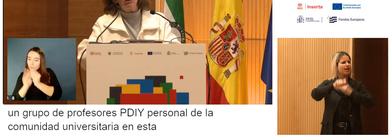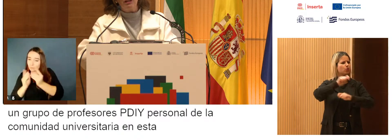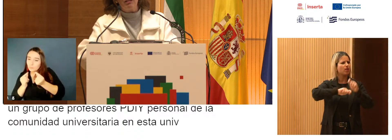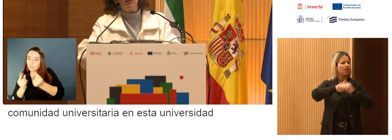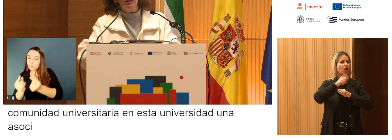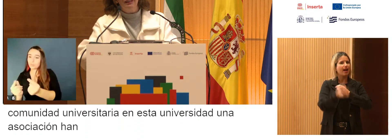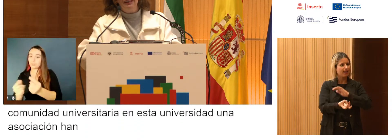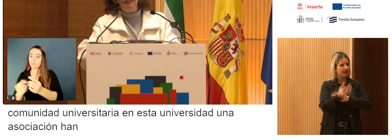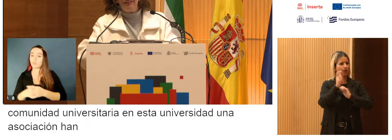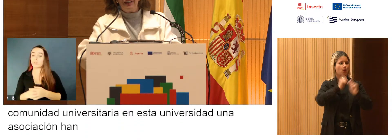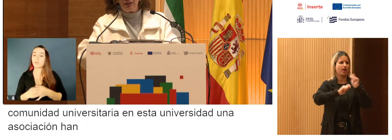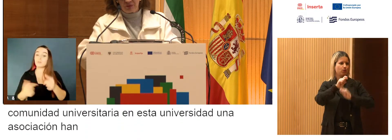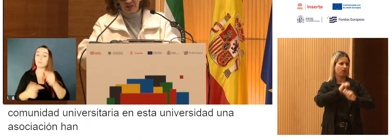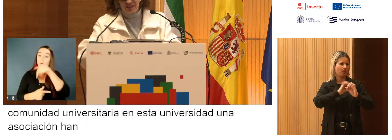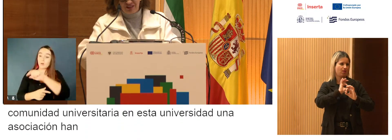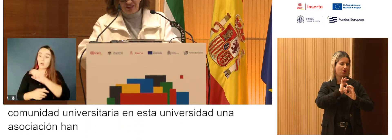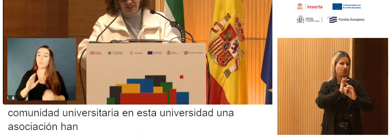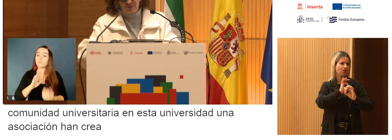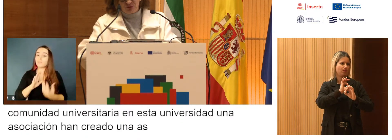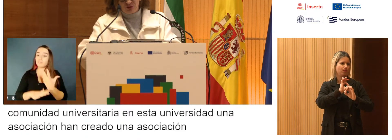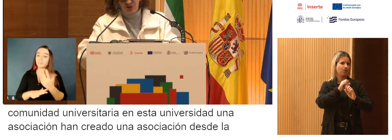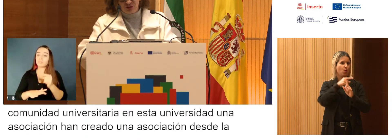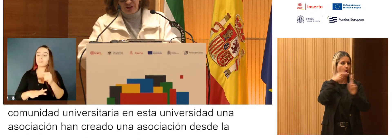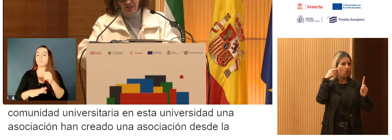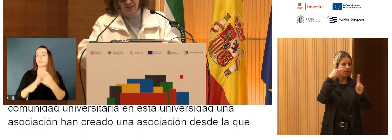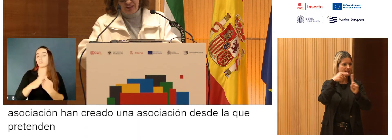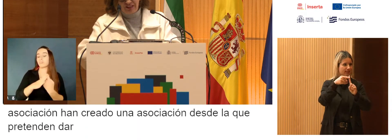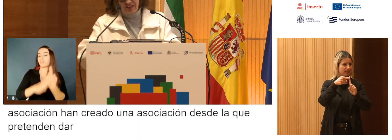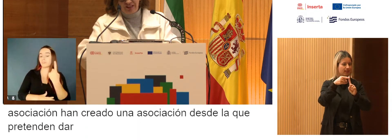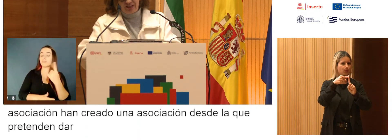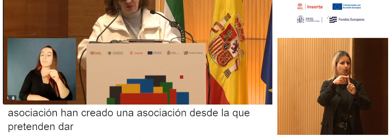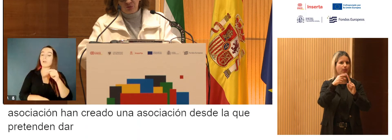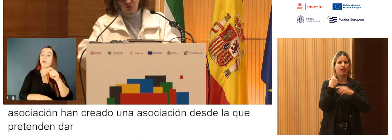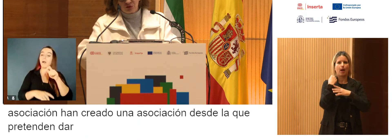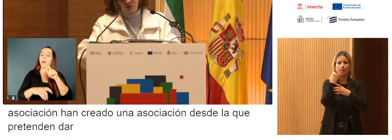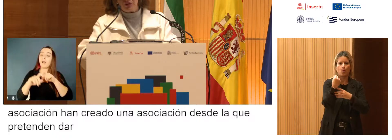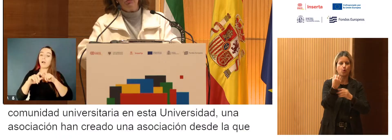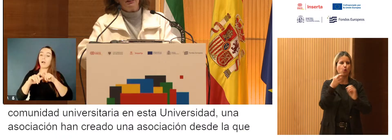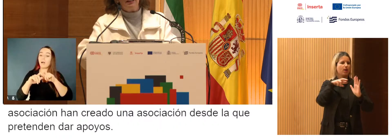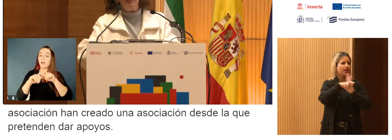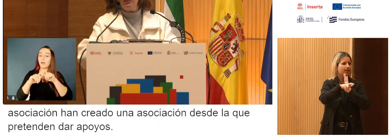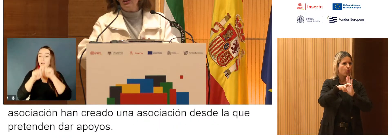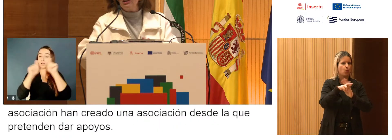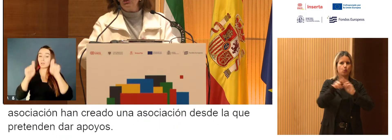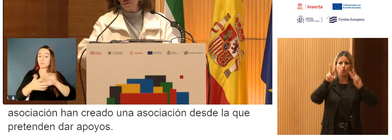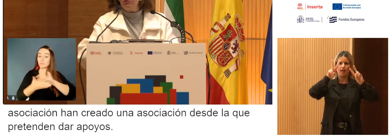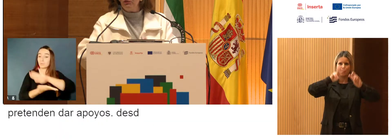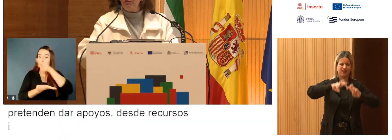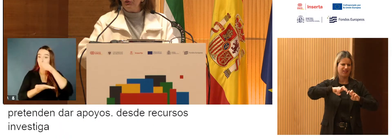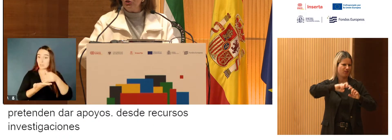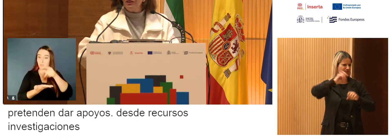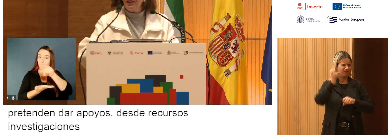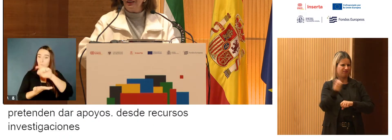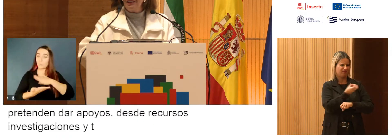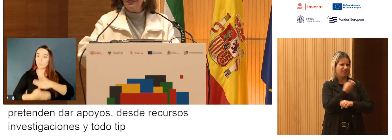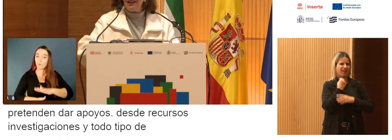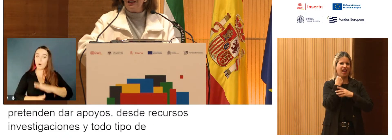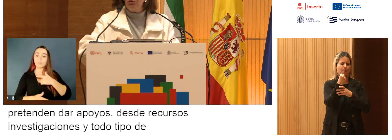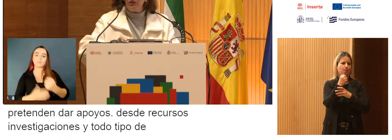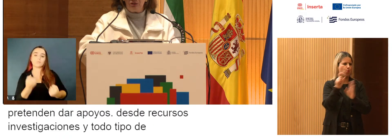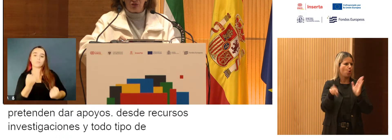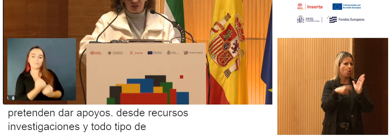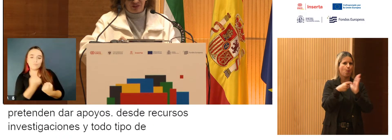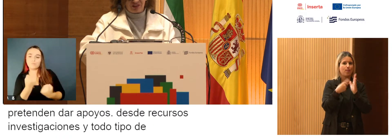una asociación desde la que pretenden dar apoyos desde recursos, investigaciones y todo tipo de apoyos integrales